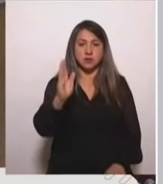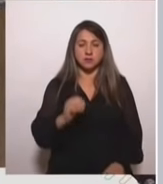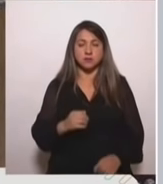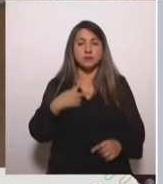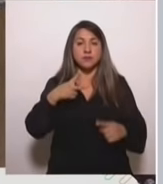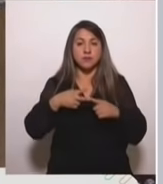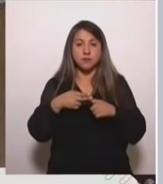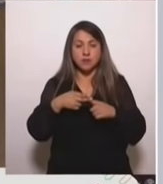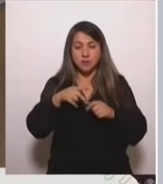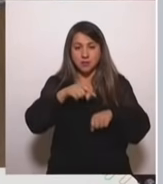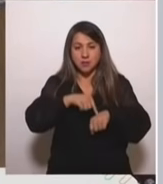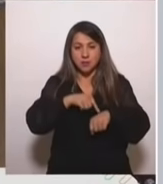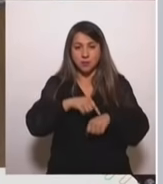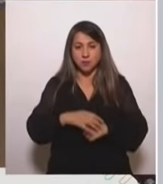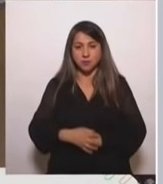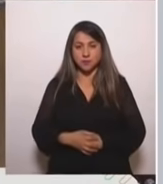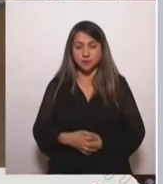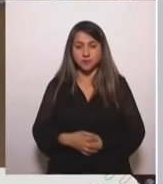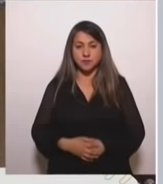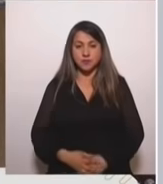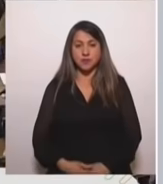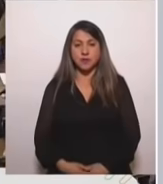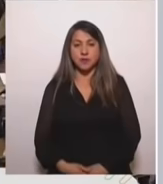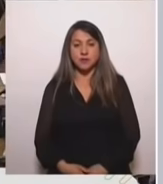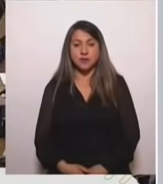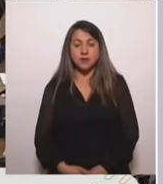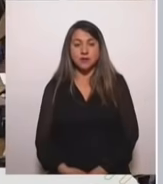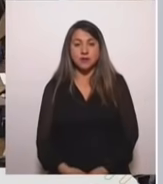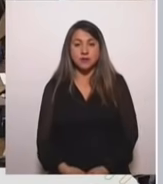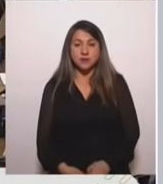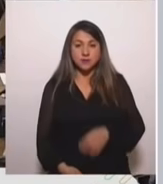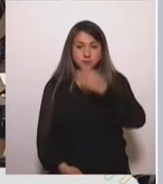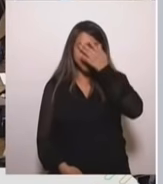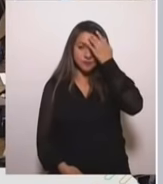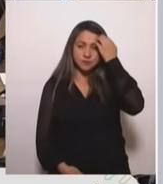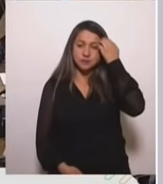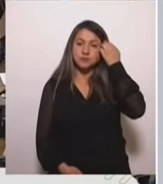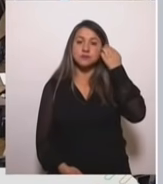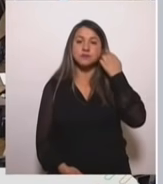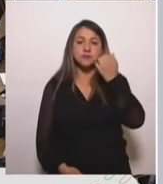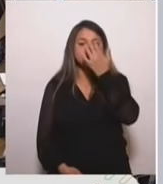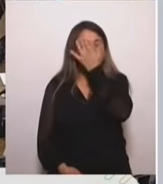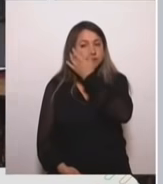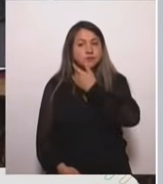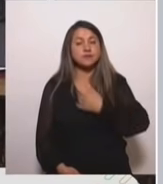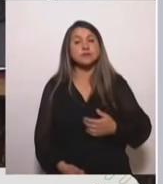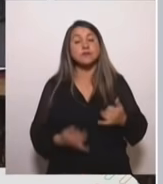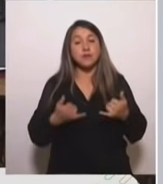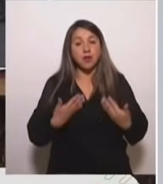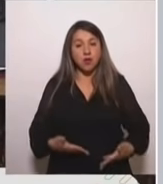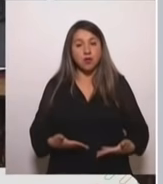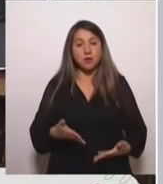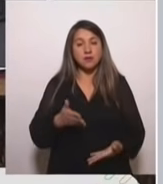único normativo es que ellos han derivado su mandato de un conjunto de